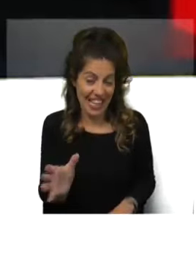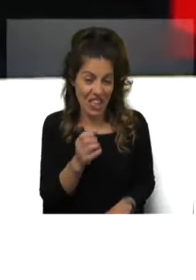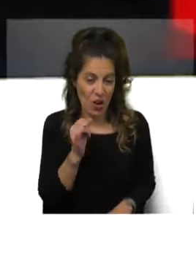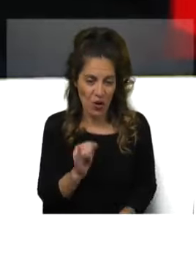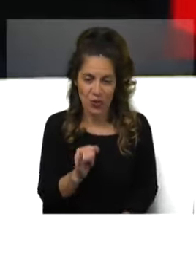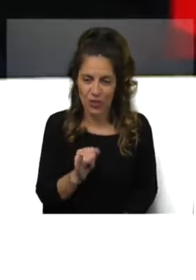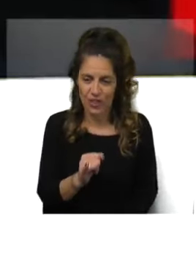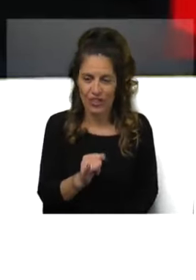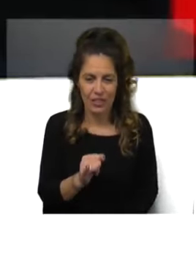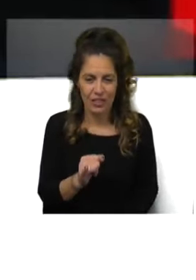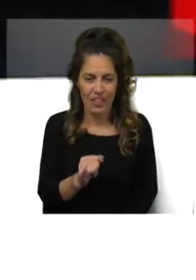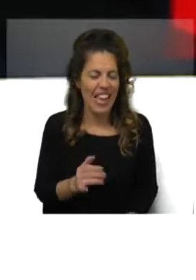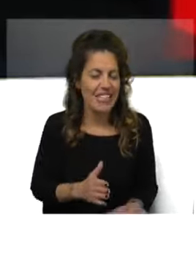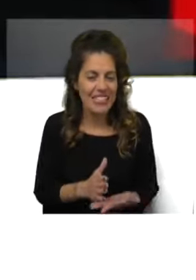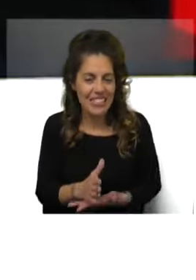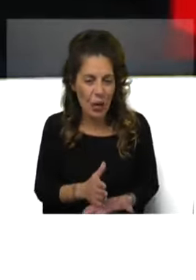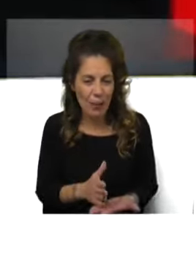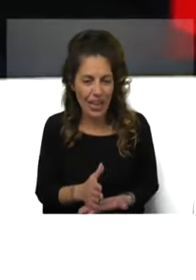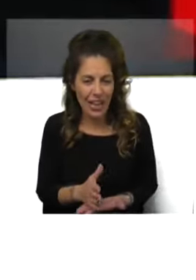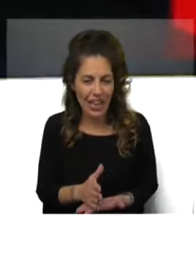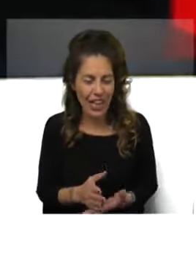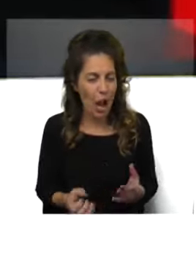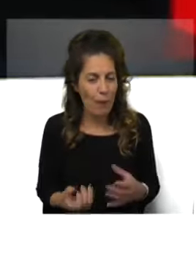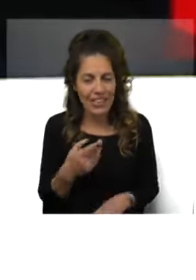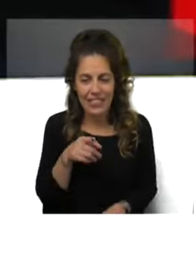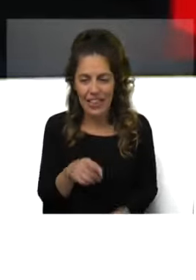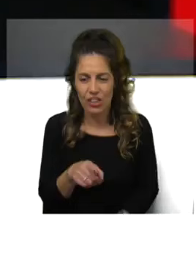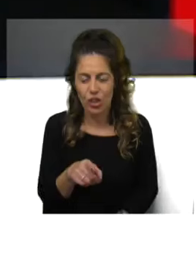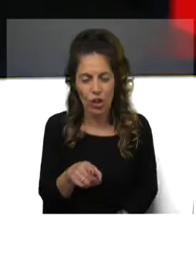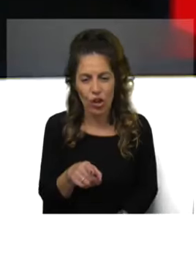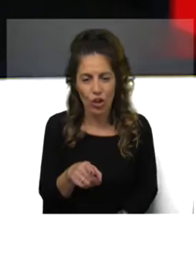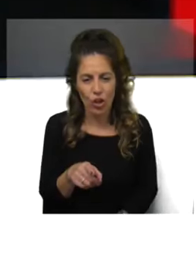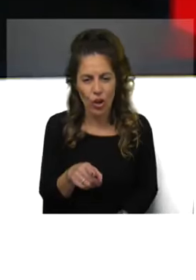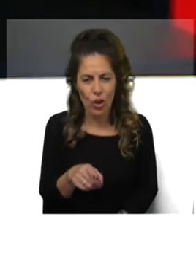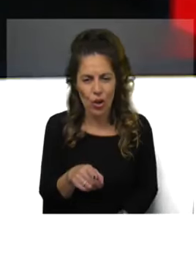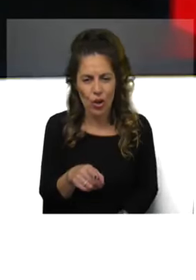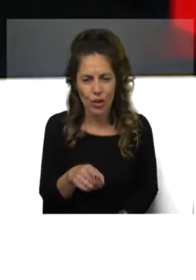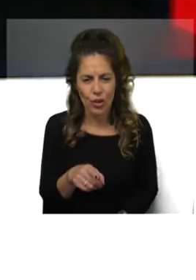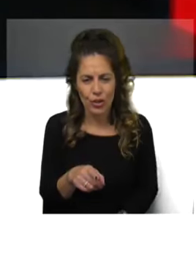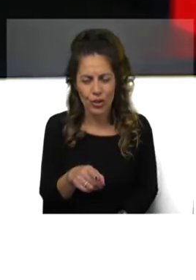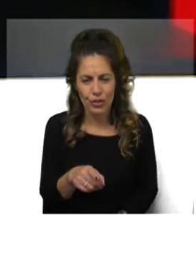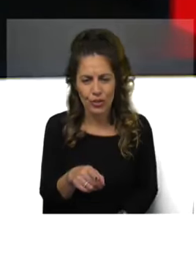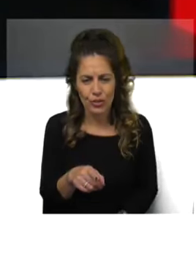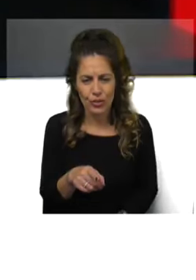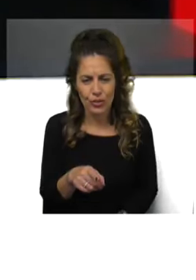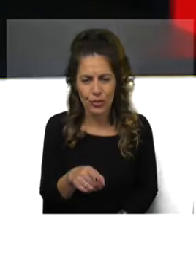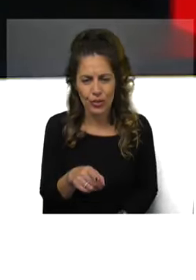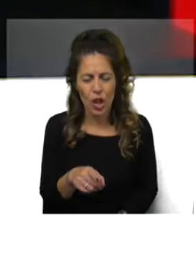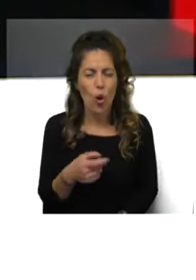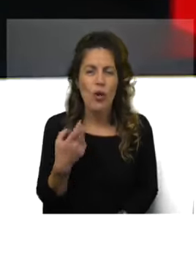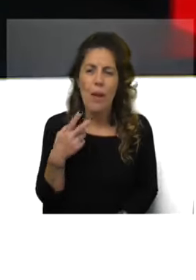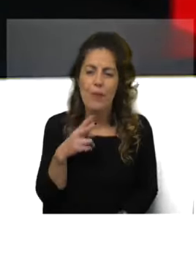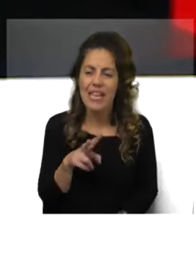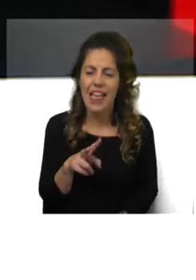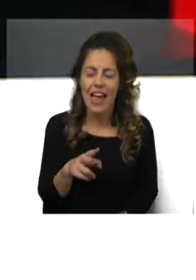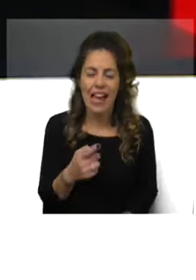e y siempre siempre aparecía esto de diría de una mirada